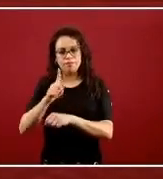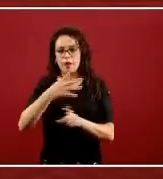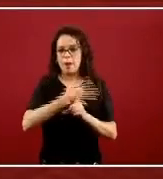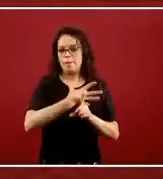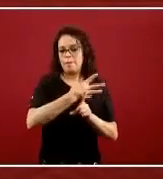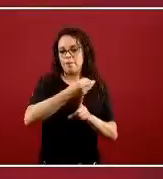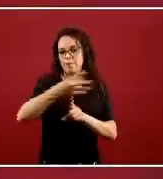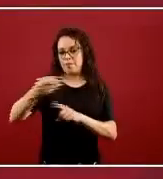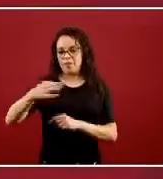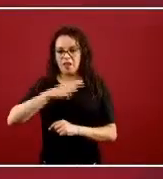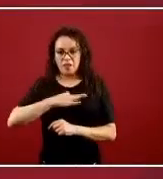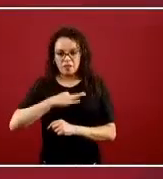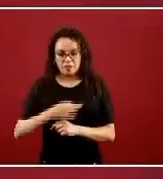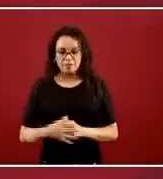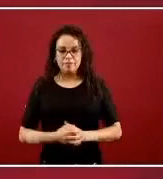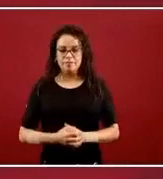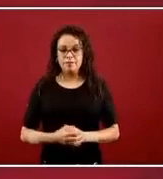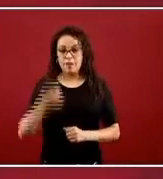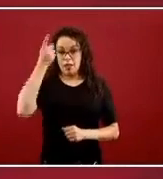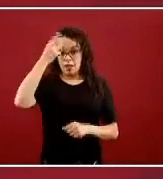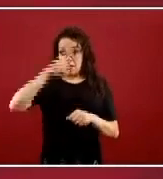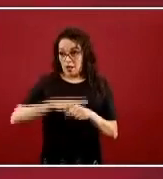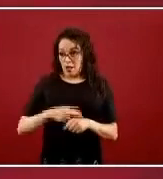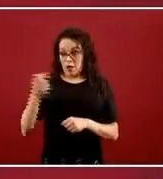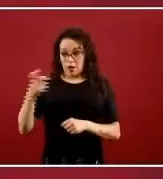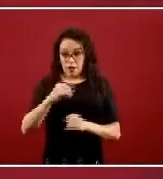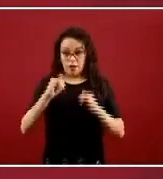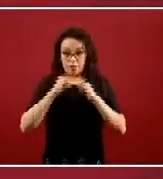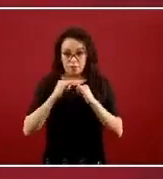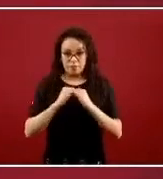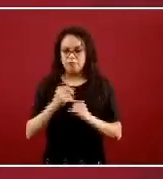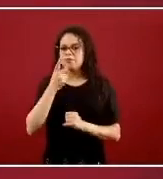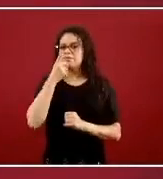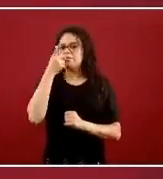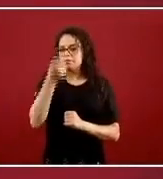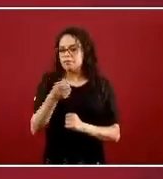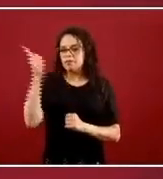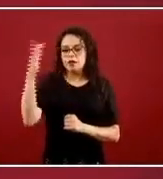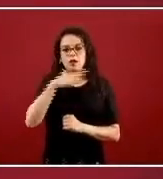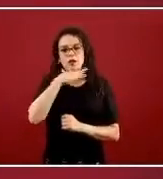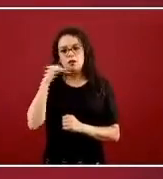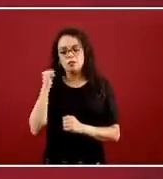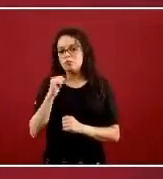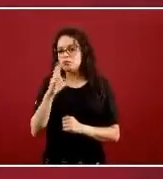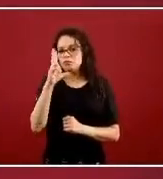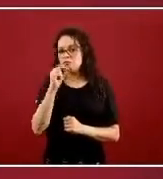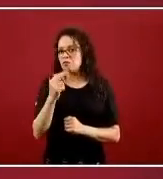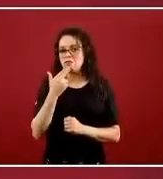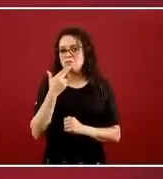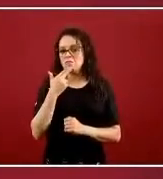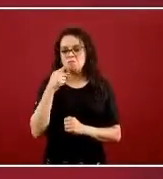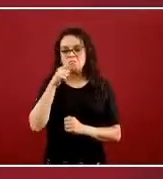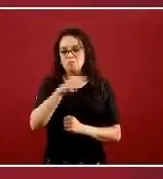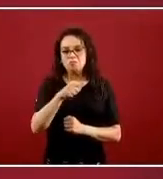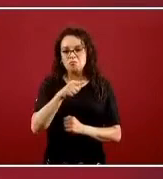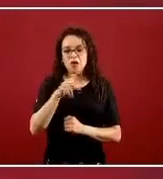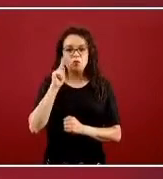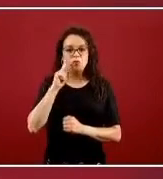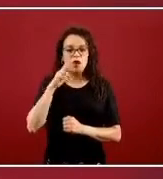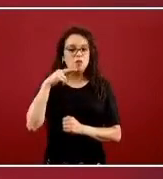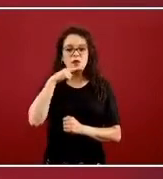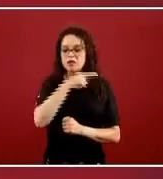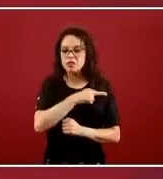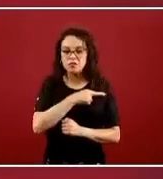Nos verificó el director de este instituto que Alemania no utiliza pruebas rápidas, no utiliza, y